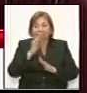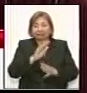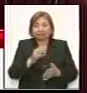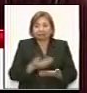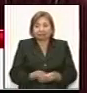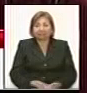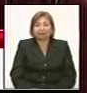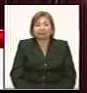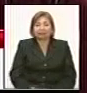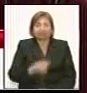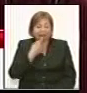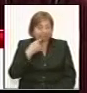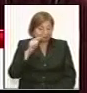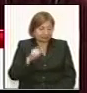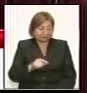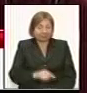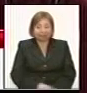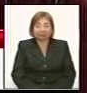el estar aquí,